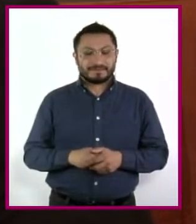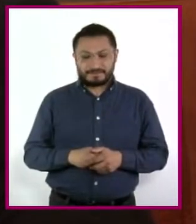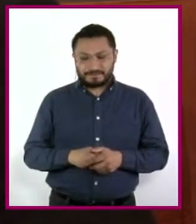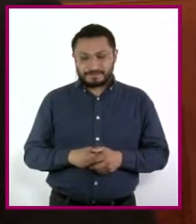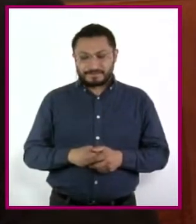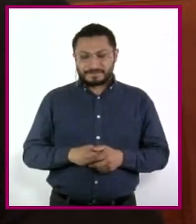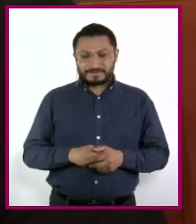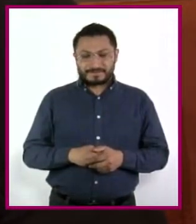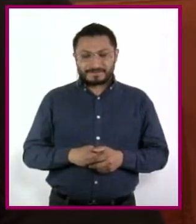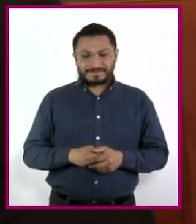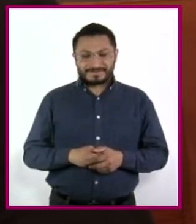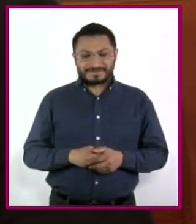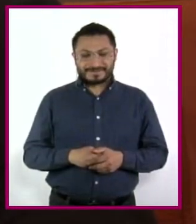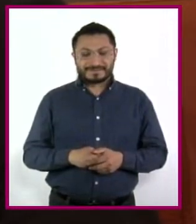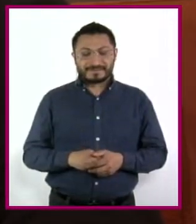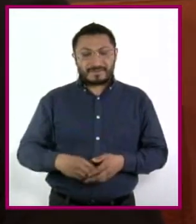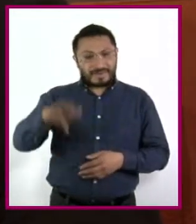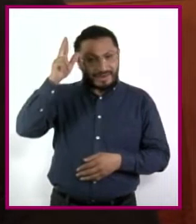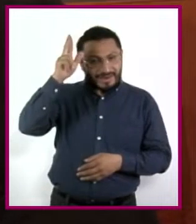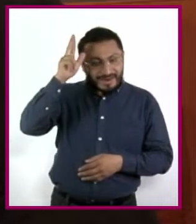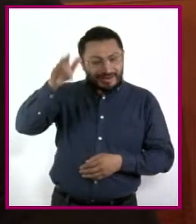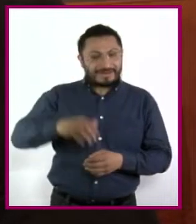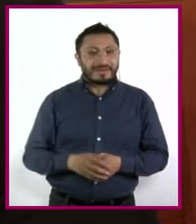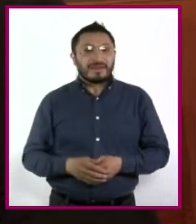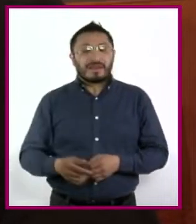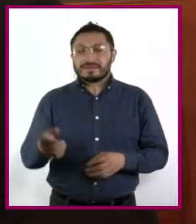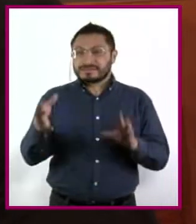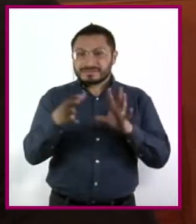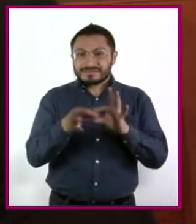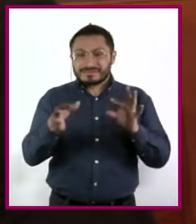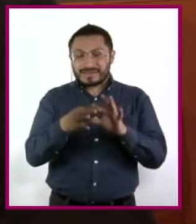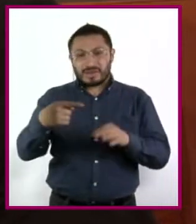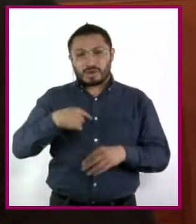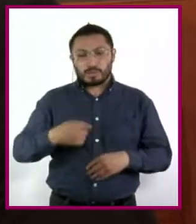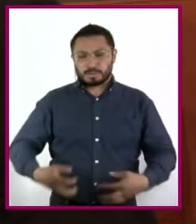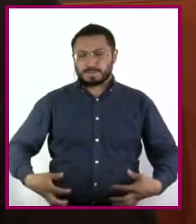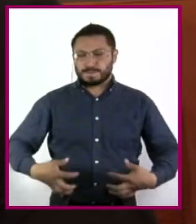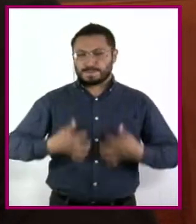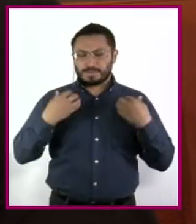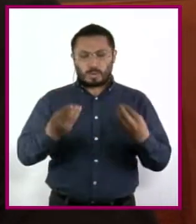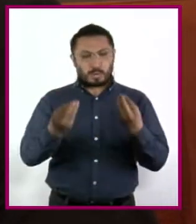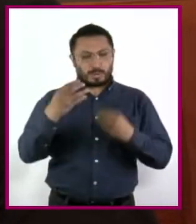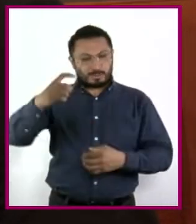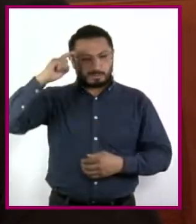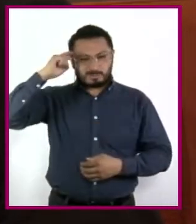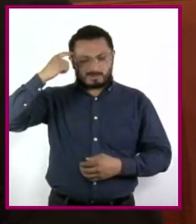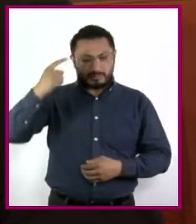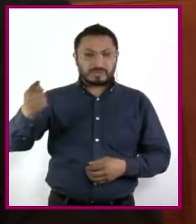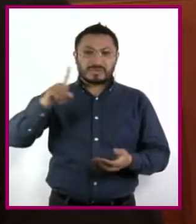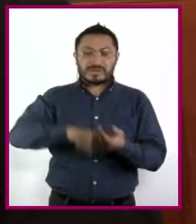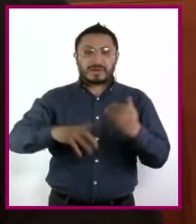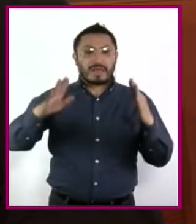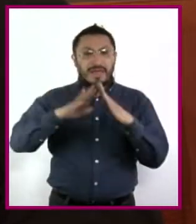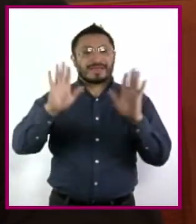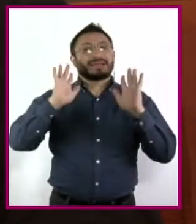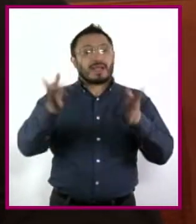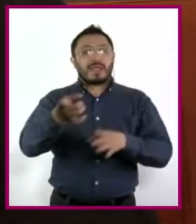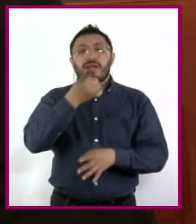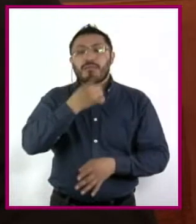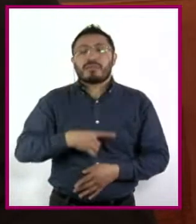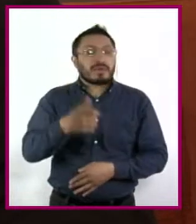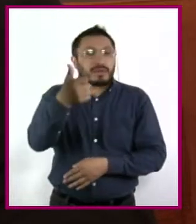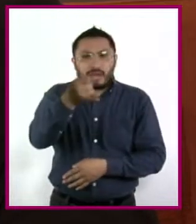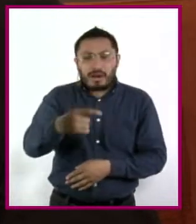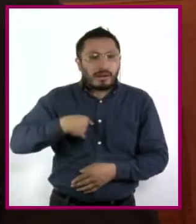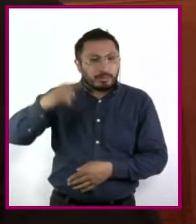Y dice: Hola, les cuento que soy súper enojona. En mi casa ya me tienen etiquetada, pero